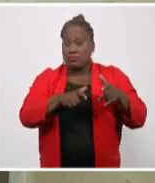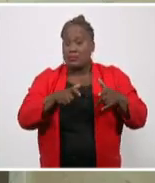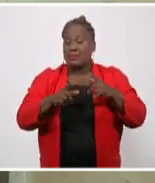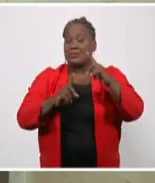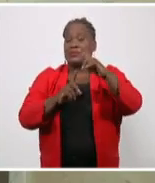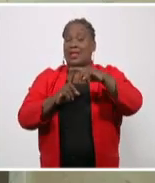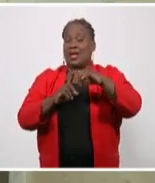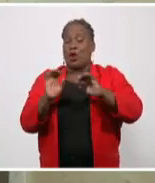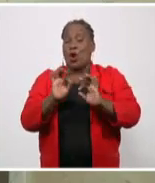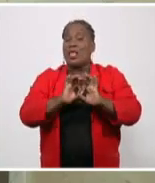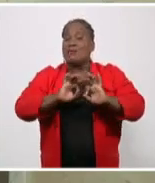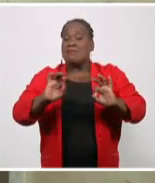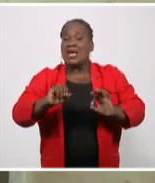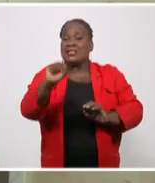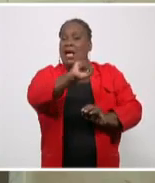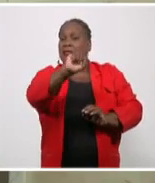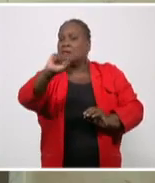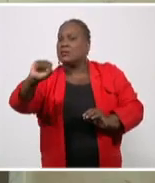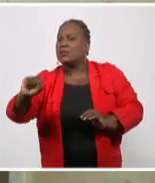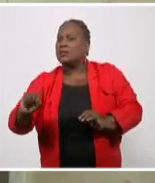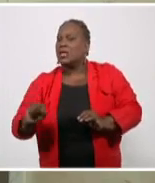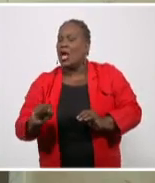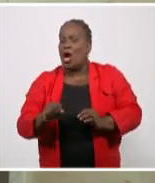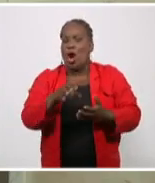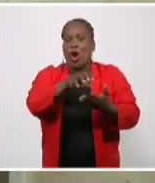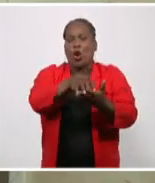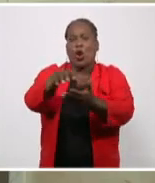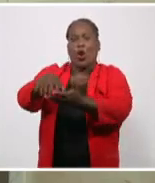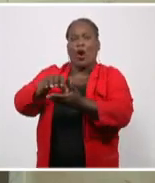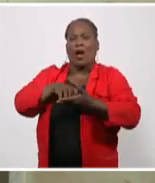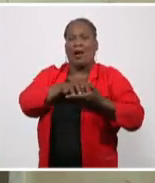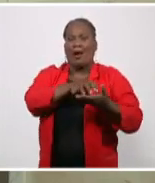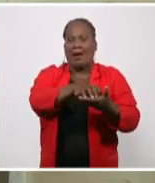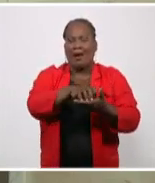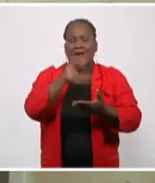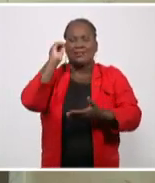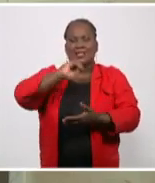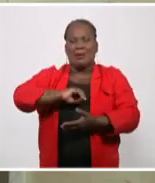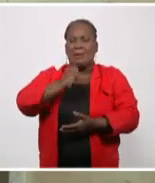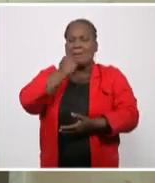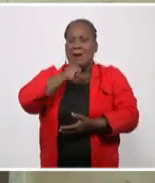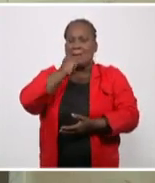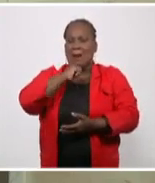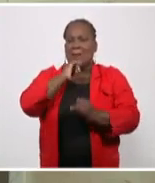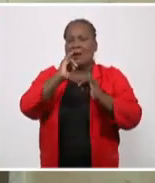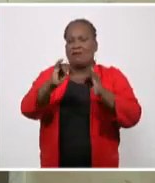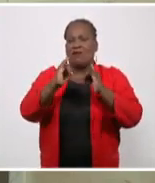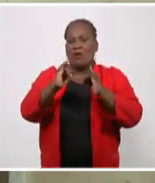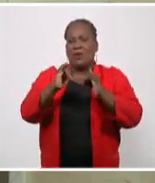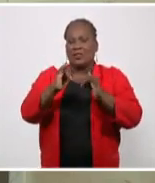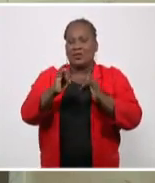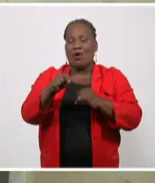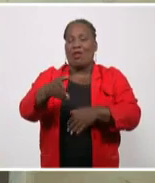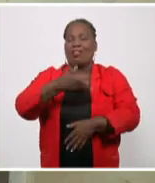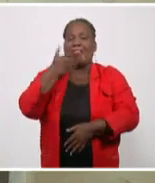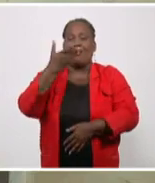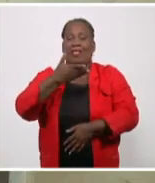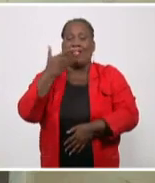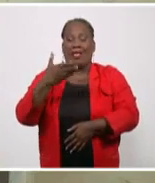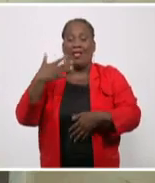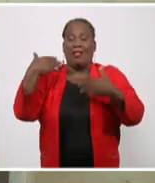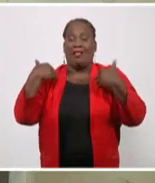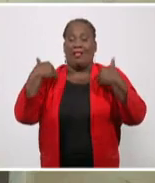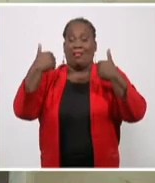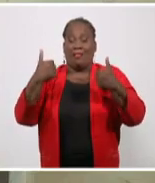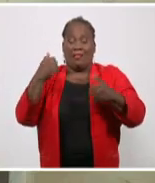la limpieza de los locales. Pero para conocer más detalles de lo que sucede en esta institución, obtuvimos declaraciones de la directora del